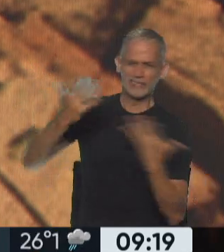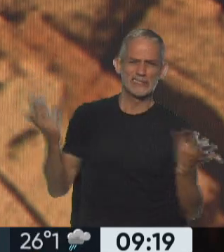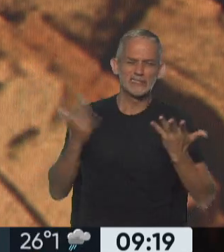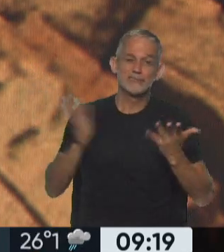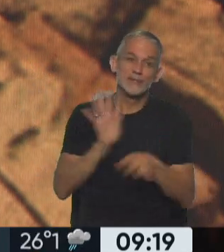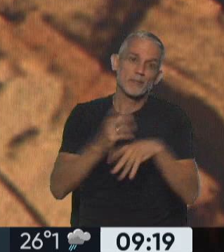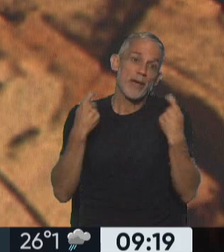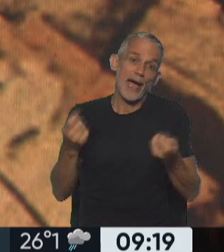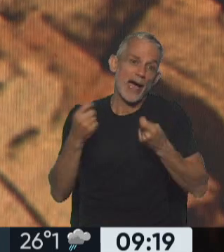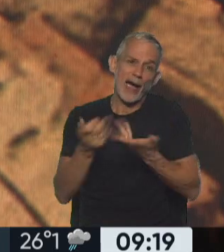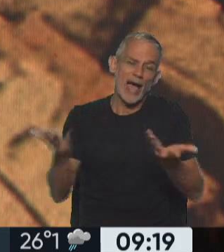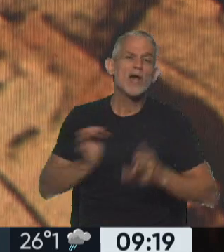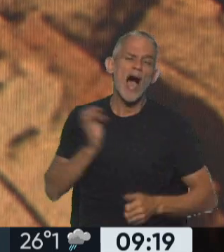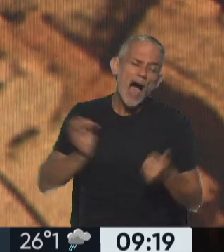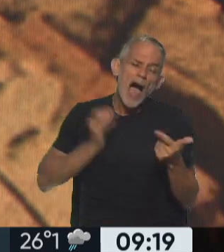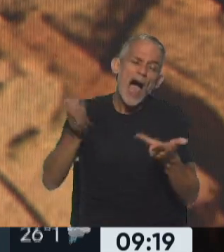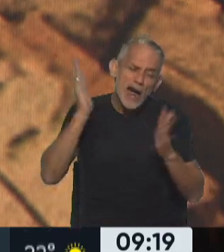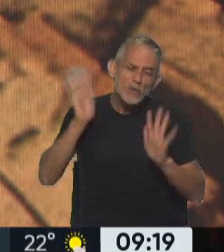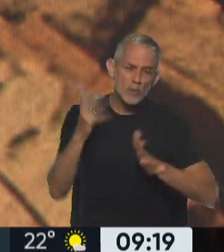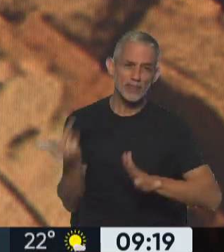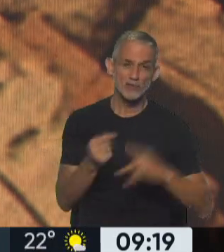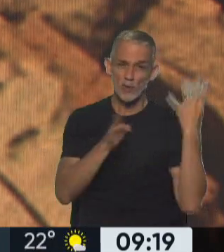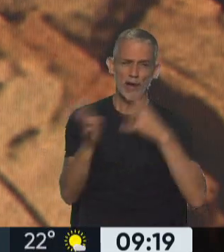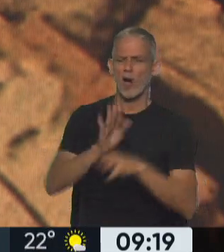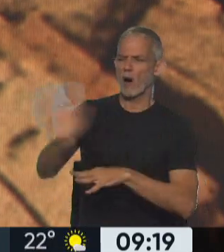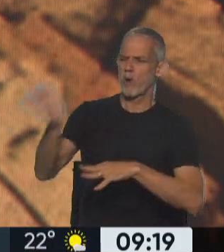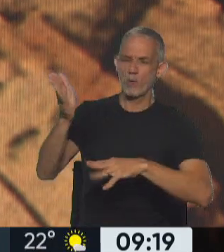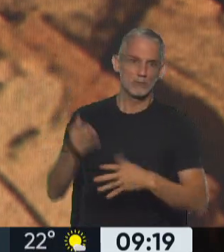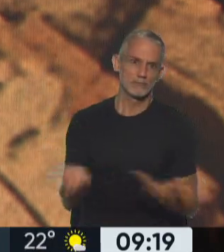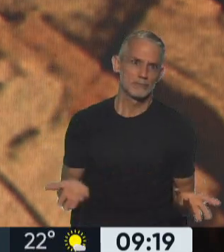desgaste que puede durar años que una guerra que se pueda resolver por vía pacífica.